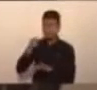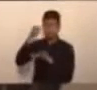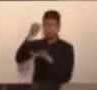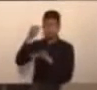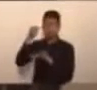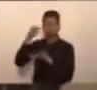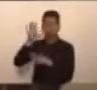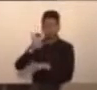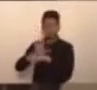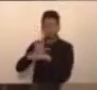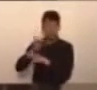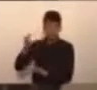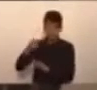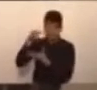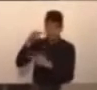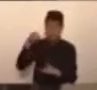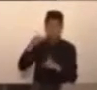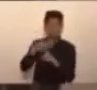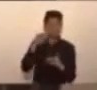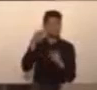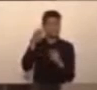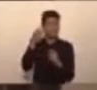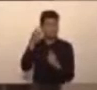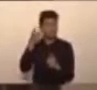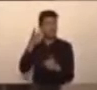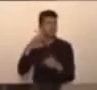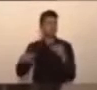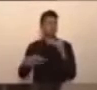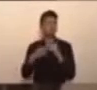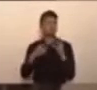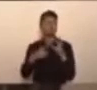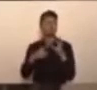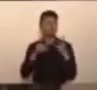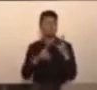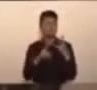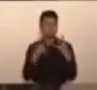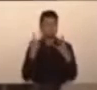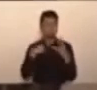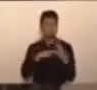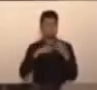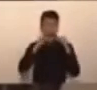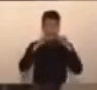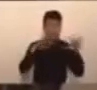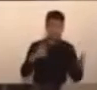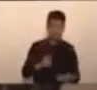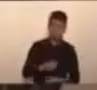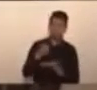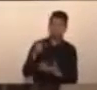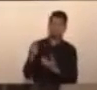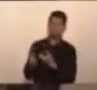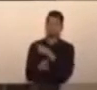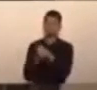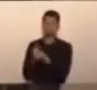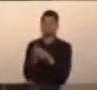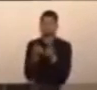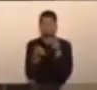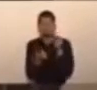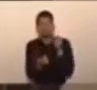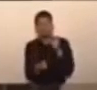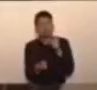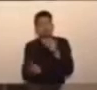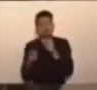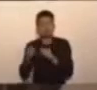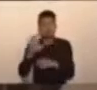genera un impacto fiscal diferente. Y tres, lo que terminamos nosotros es con recursos públicos ayudando o